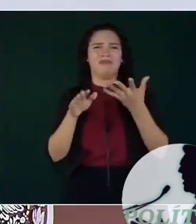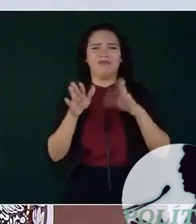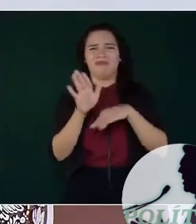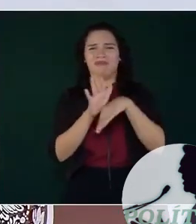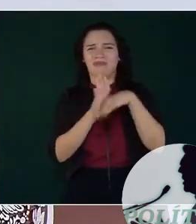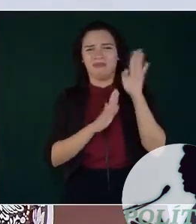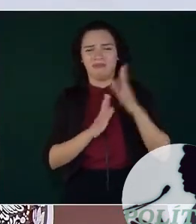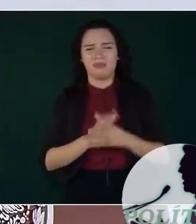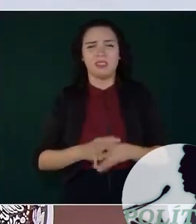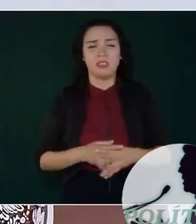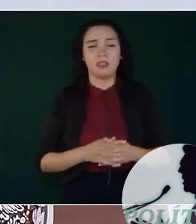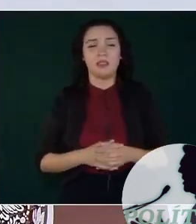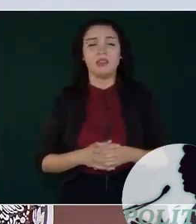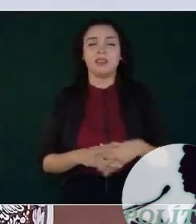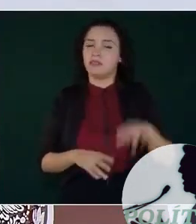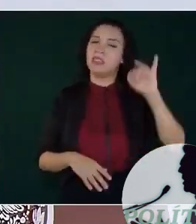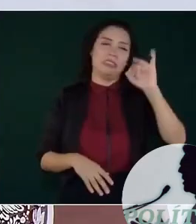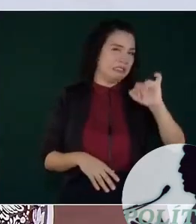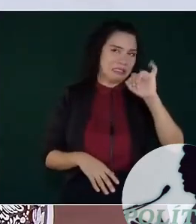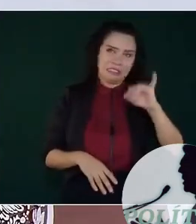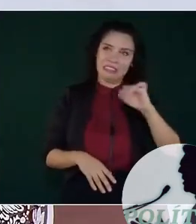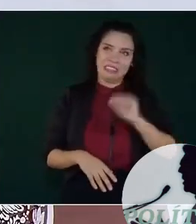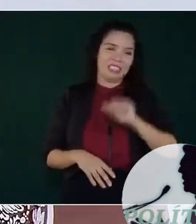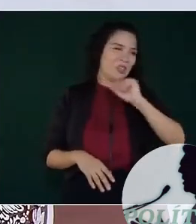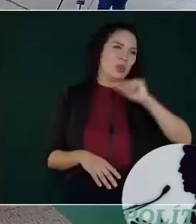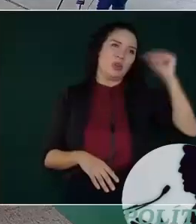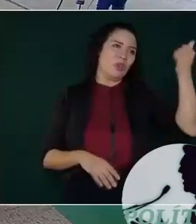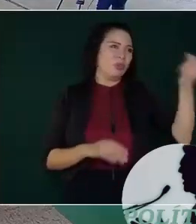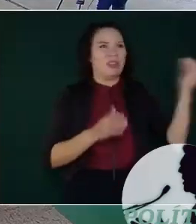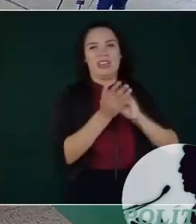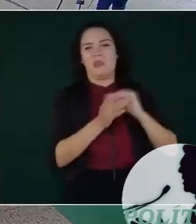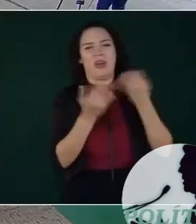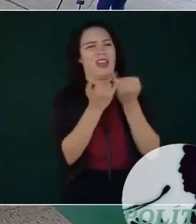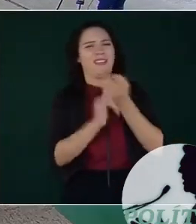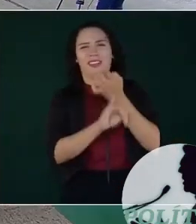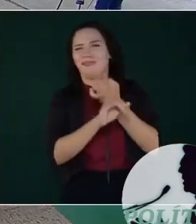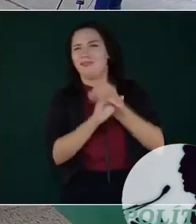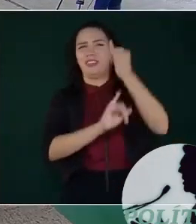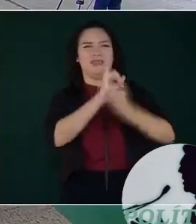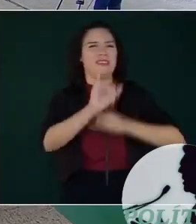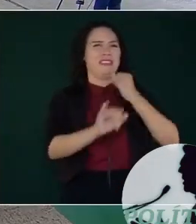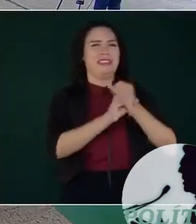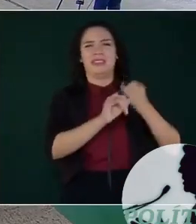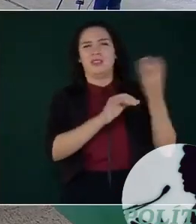Todos. Sí, hasta la prensa internacional, claro. El New York Times, el Washington Post, el Wall Street